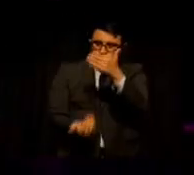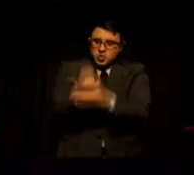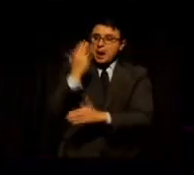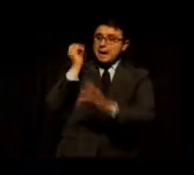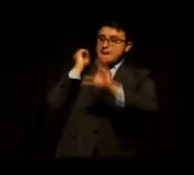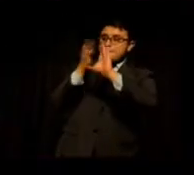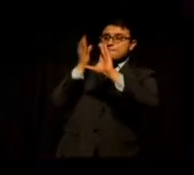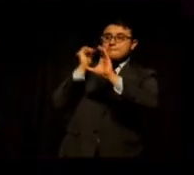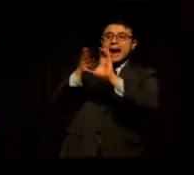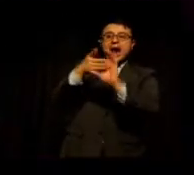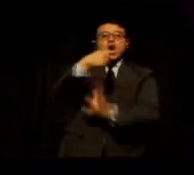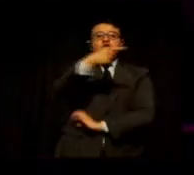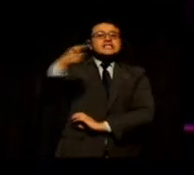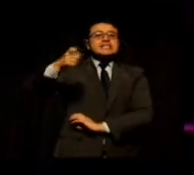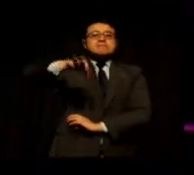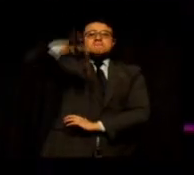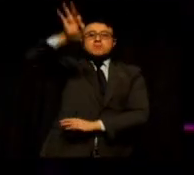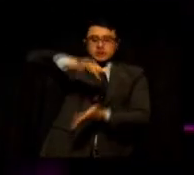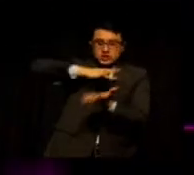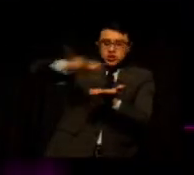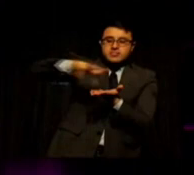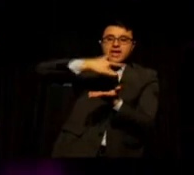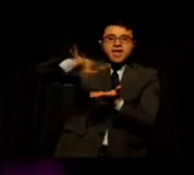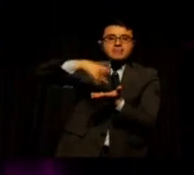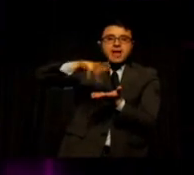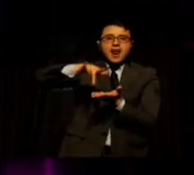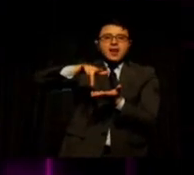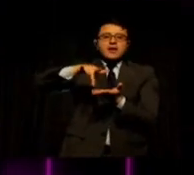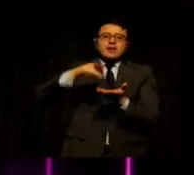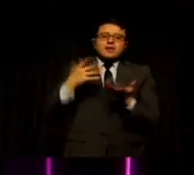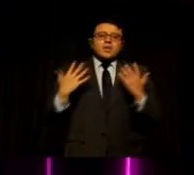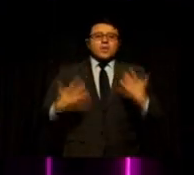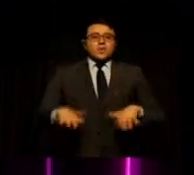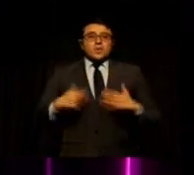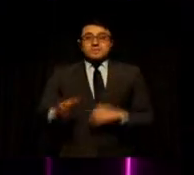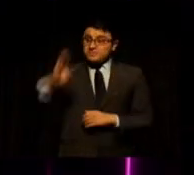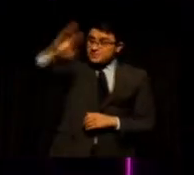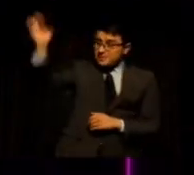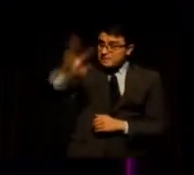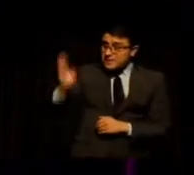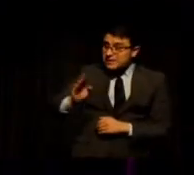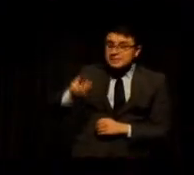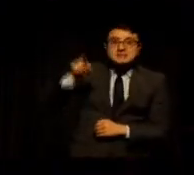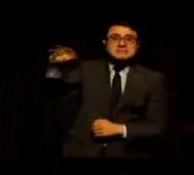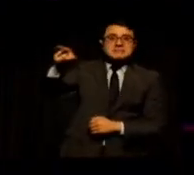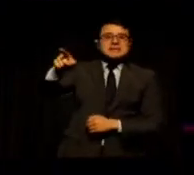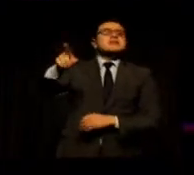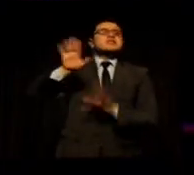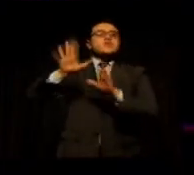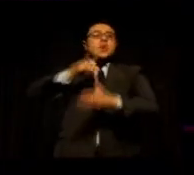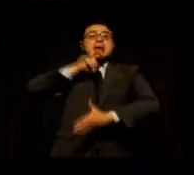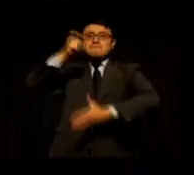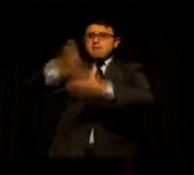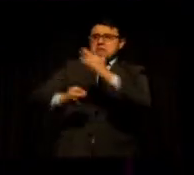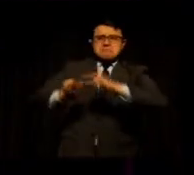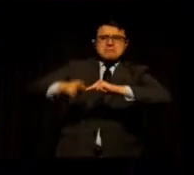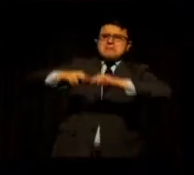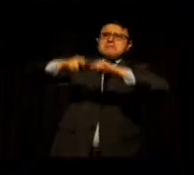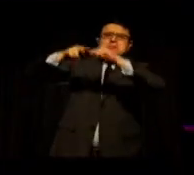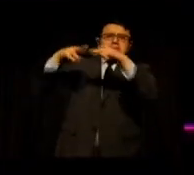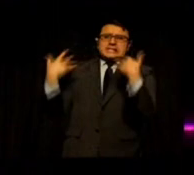ciento por ciento digital y mucho más cuando en el brasil las tasas son muy altas